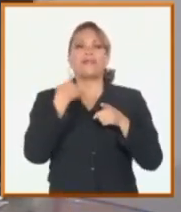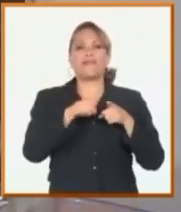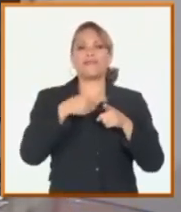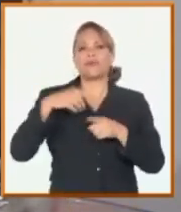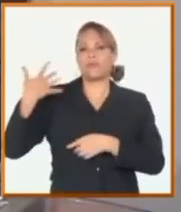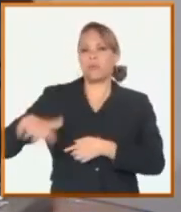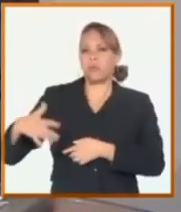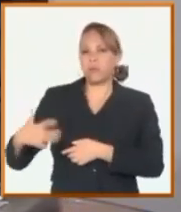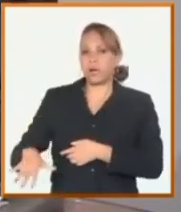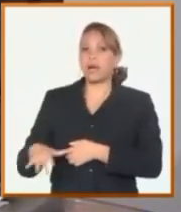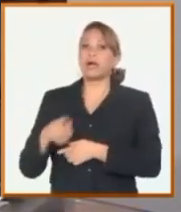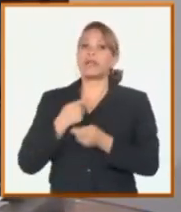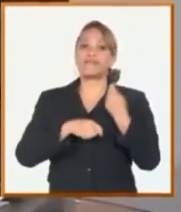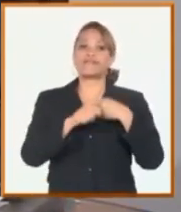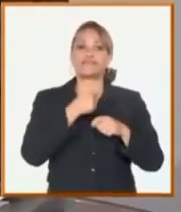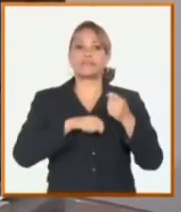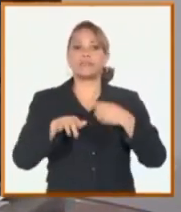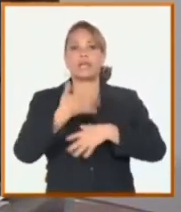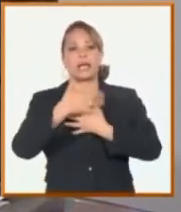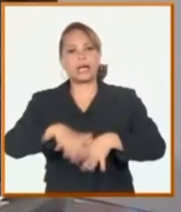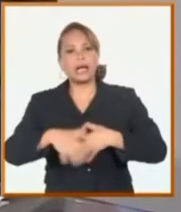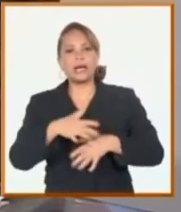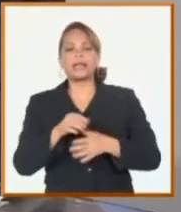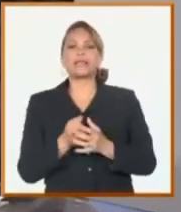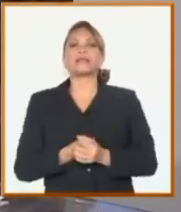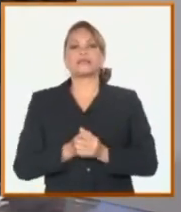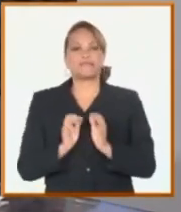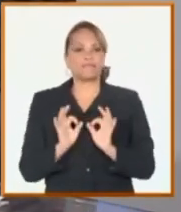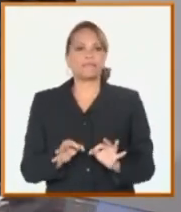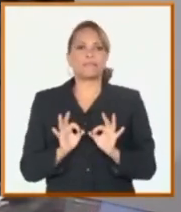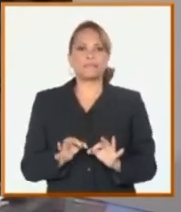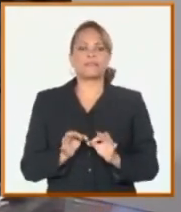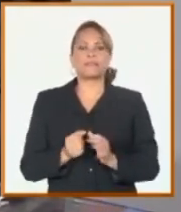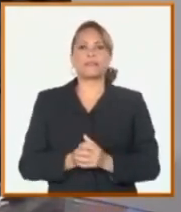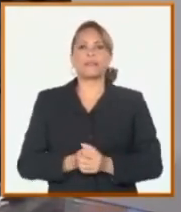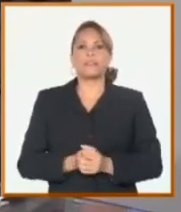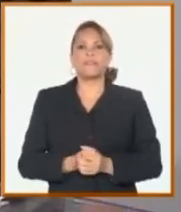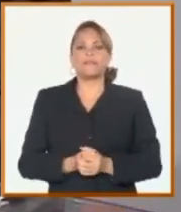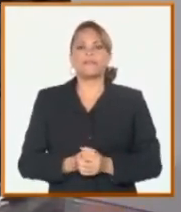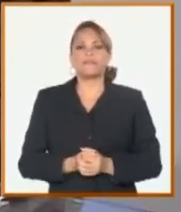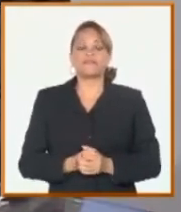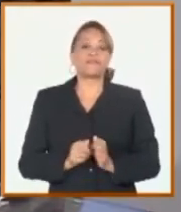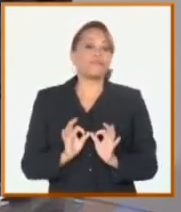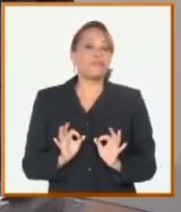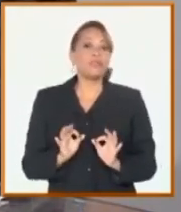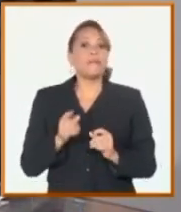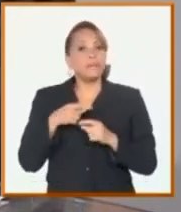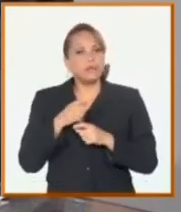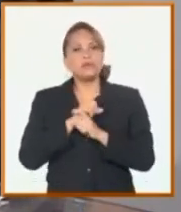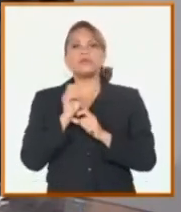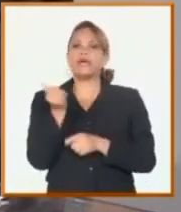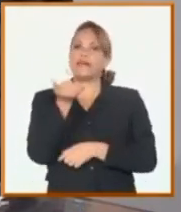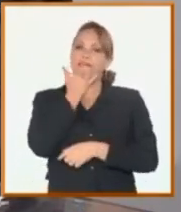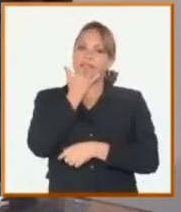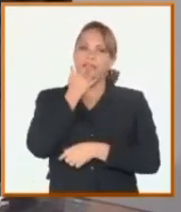de